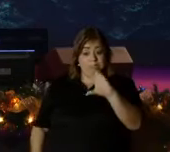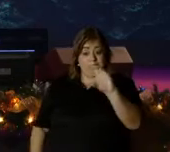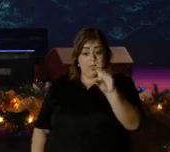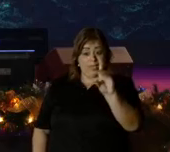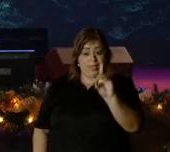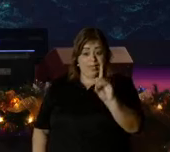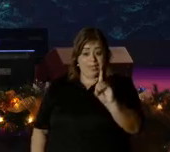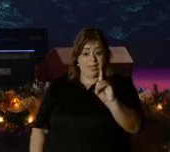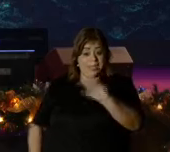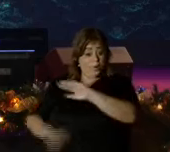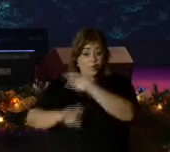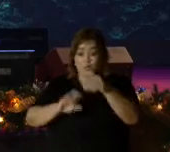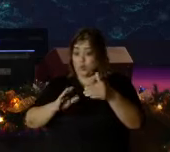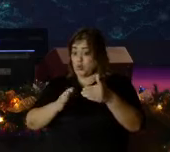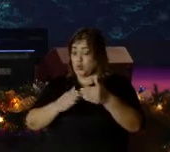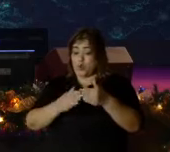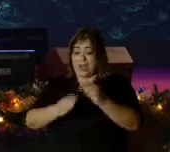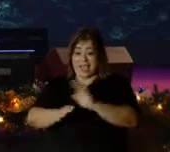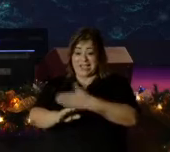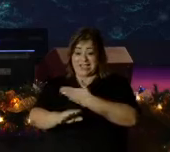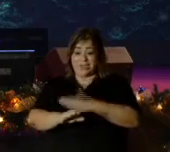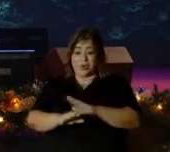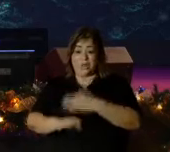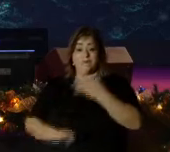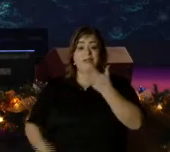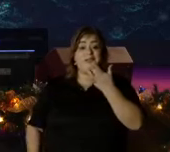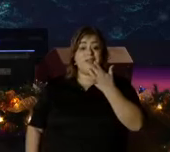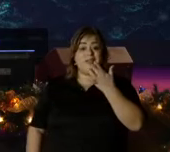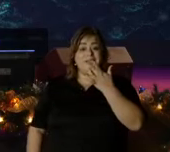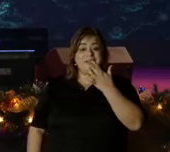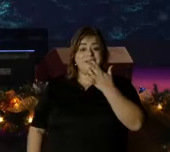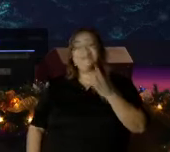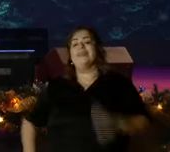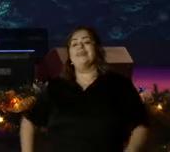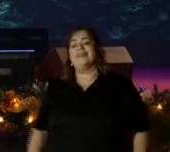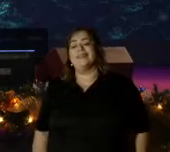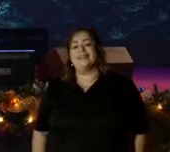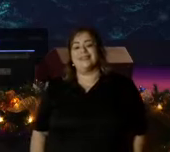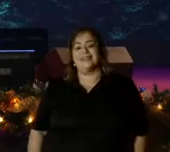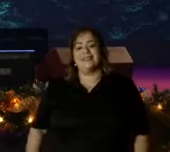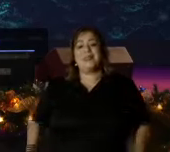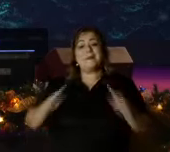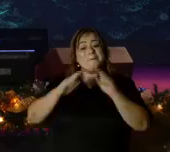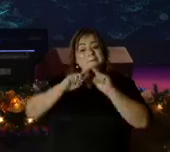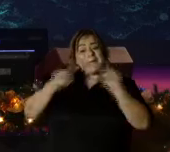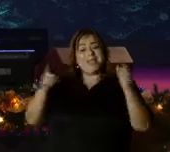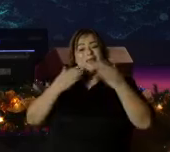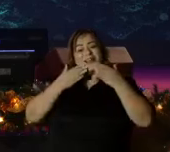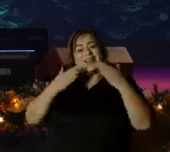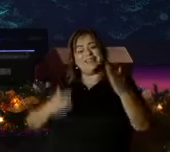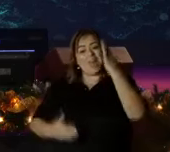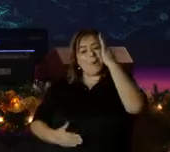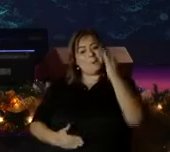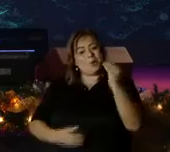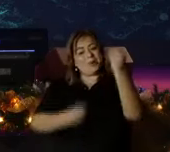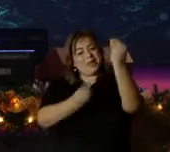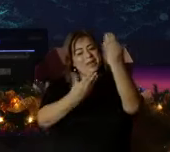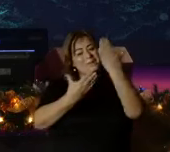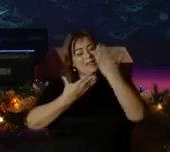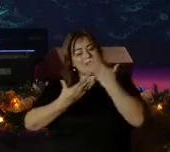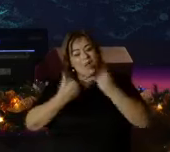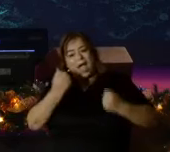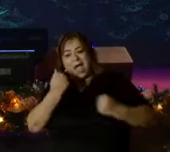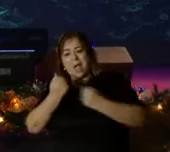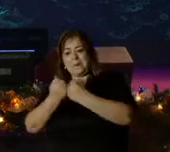sus favoritos. Así que no sé dónde va a estar la música, eso lo dice la pastora. Pero gracias por la bendición, gracias por apoyar este